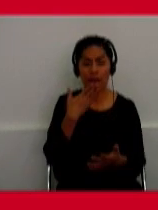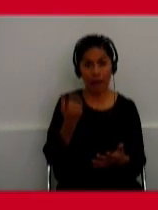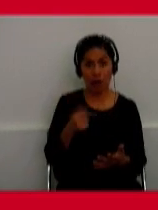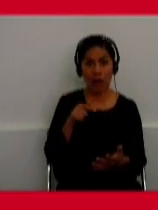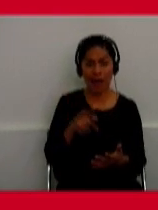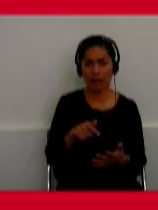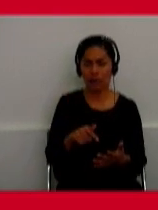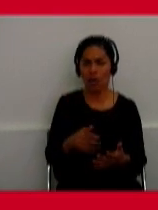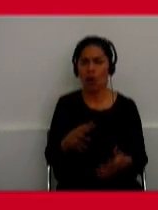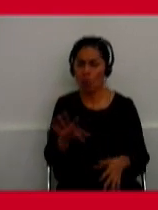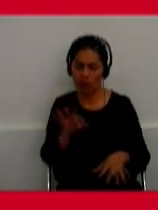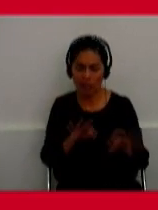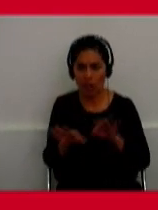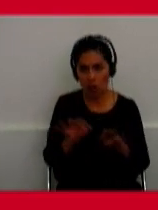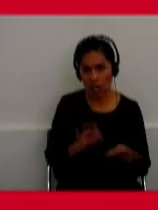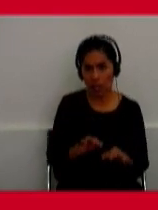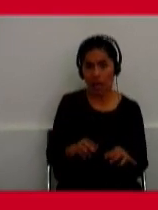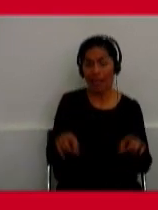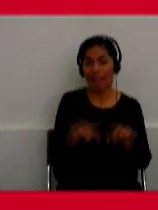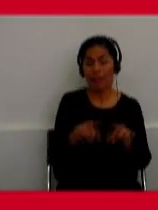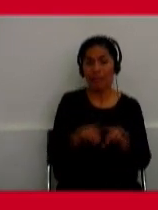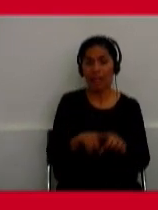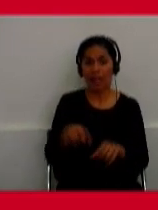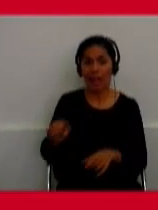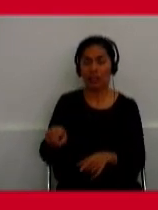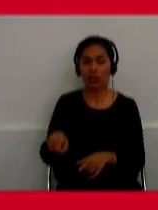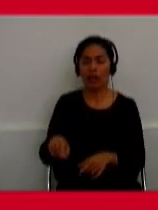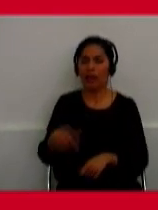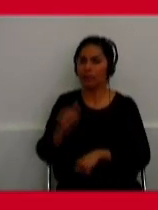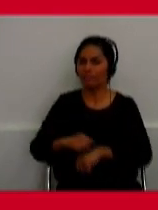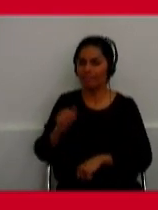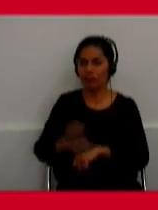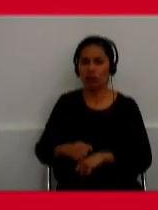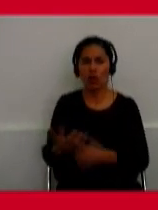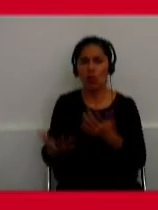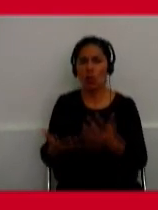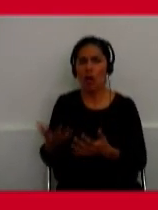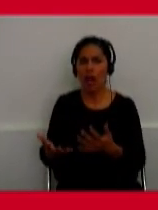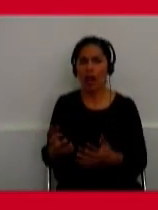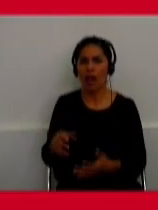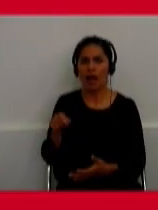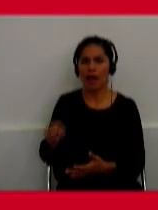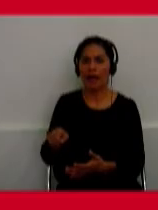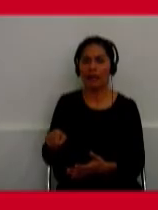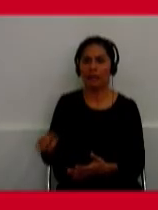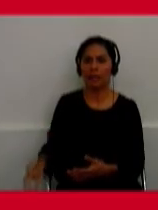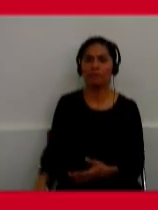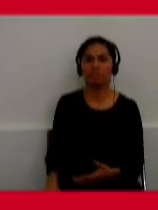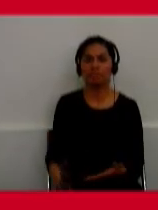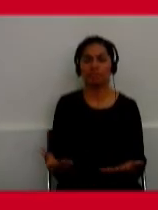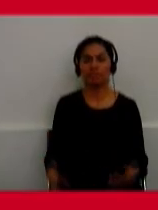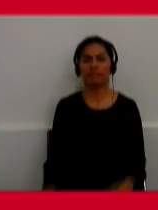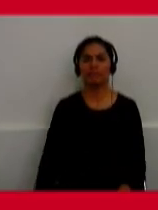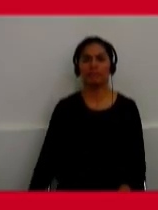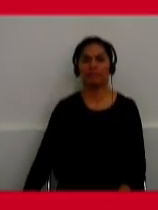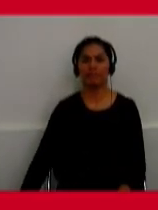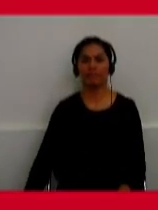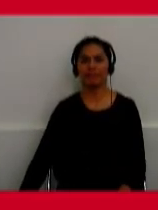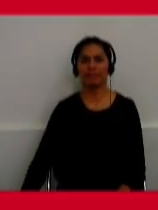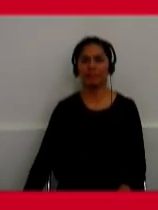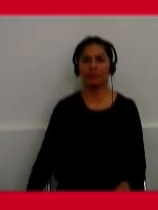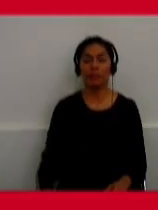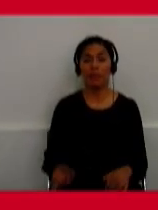optimización de contenido de sólidos que vamos a hablar en las curvas, evaluación de diferentes camas de altura. Hablamos inicio de